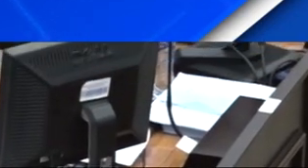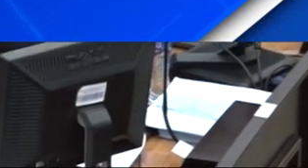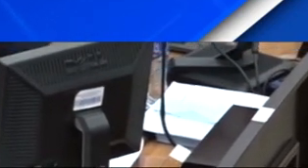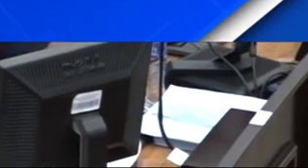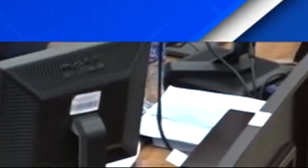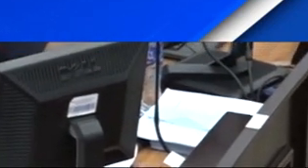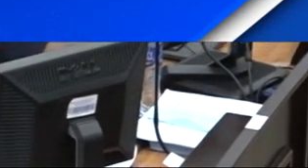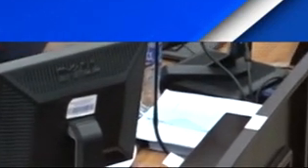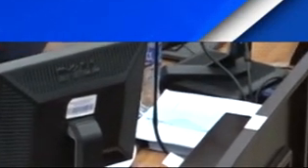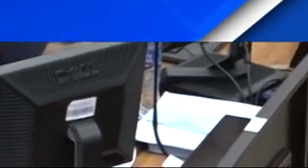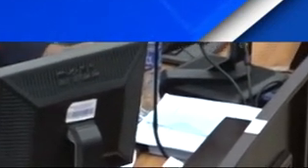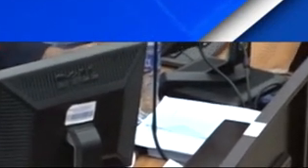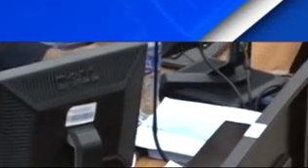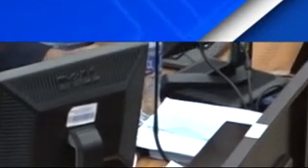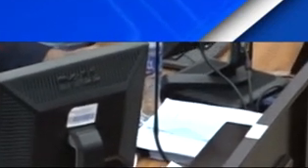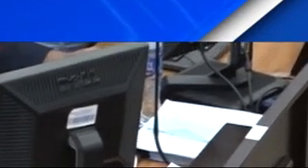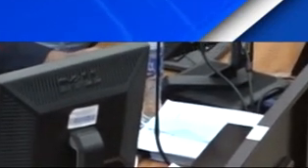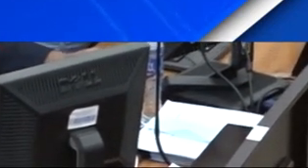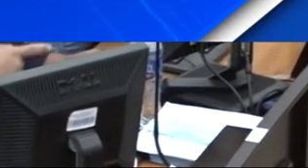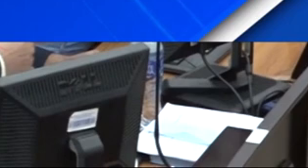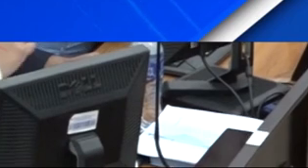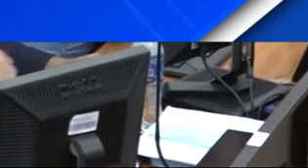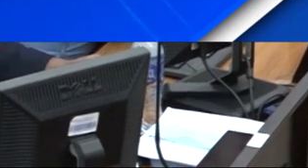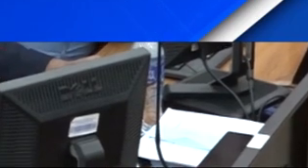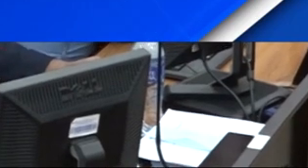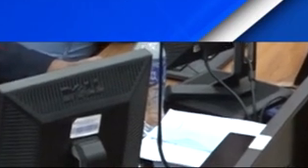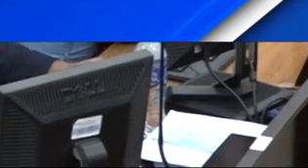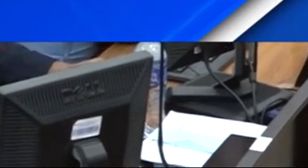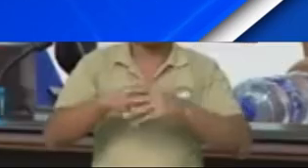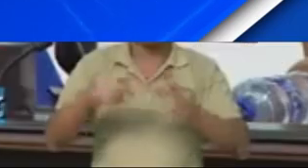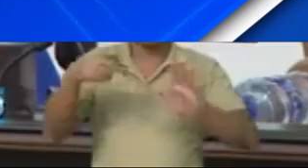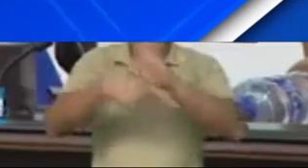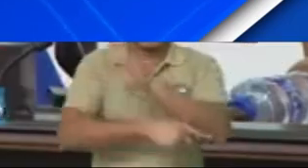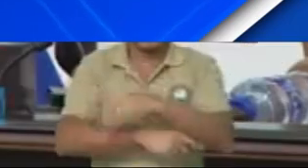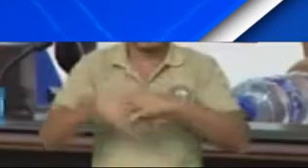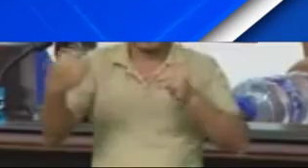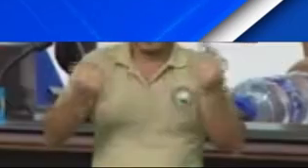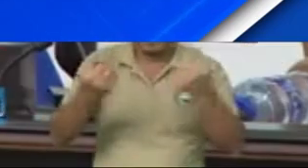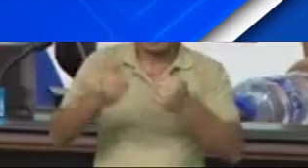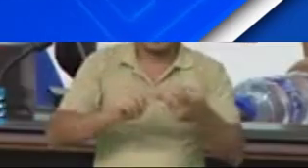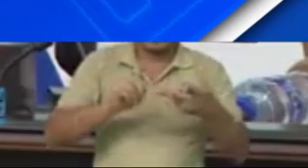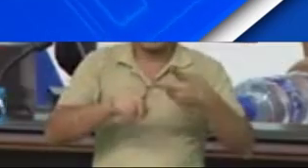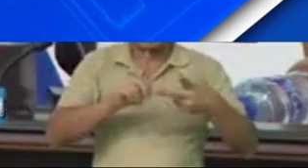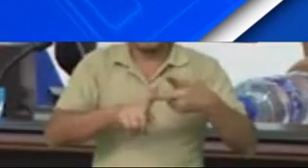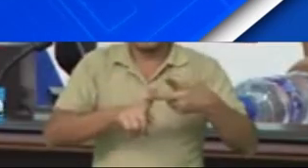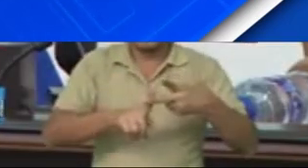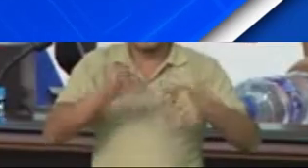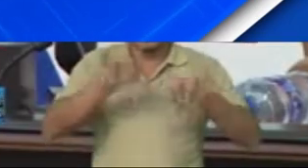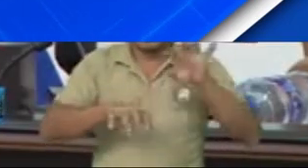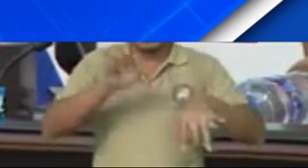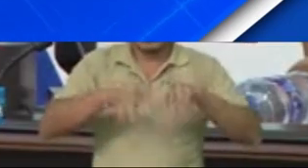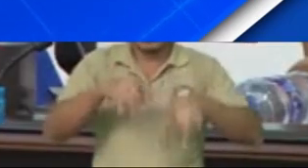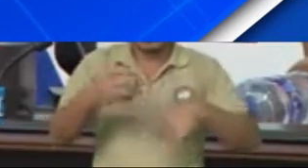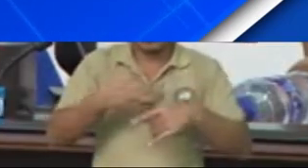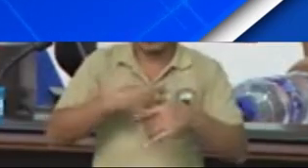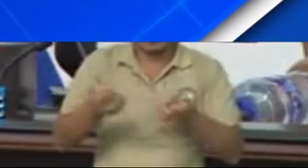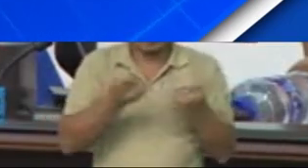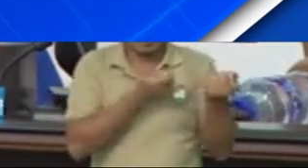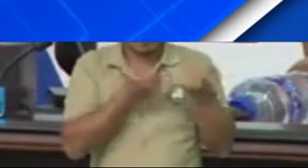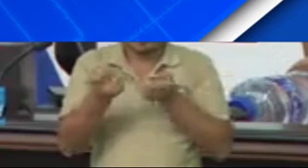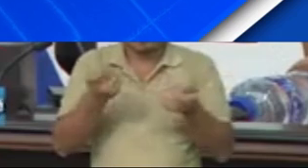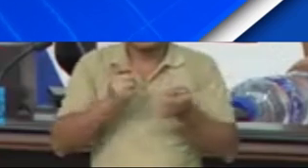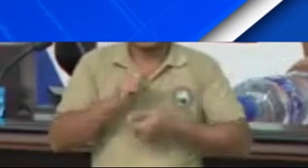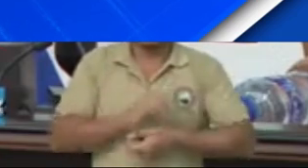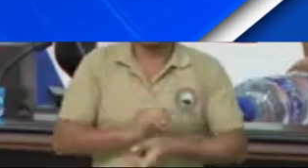Espacio Ultraterrestres, la Línea y otros cuerpos celestes. La Secretaría, que será el órgano administrativo, se compondrá de